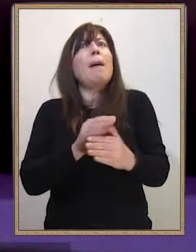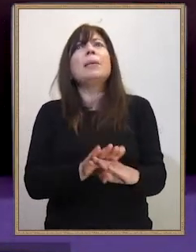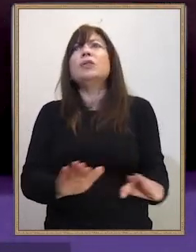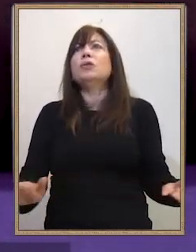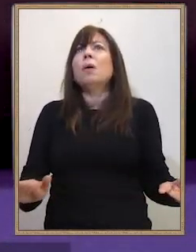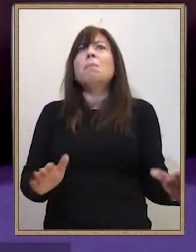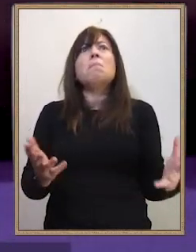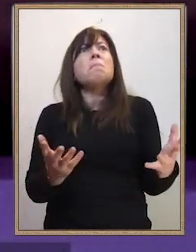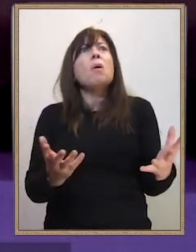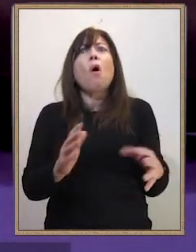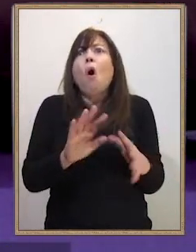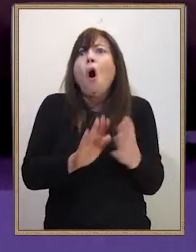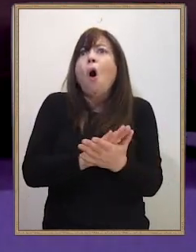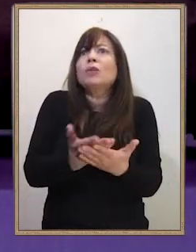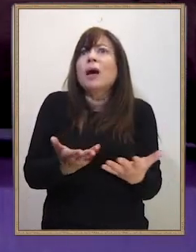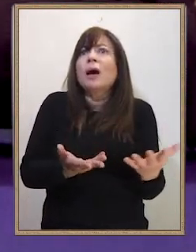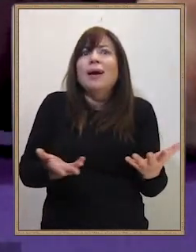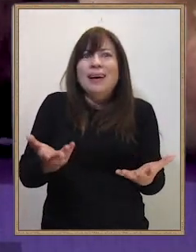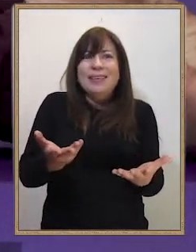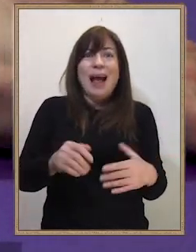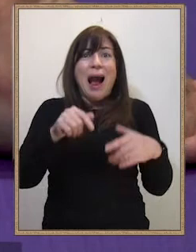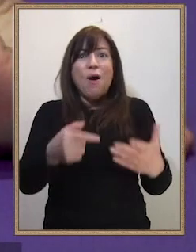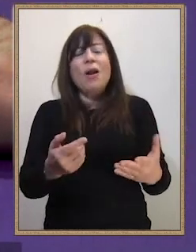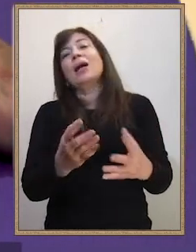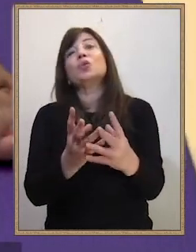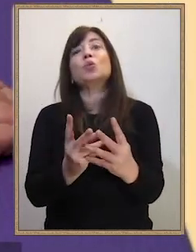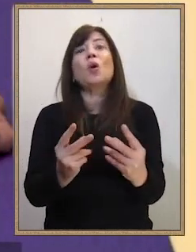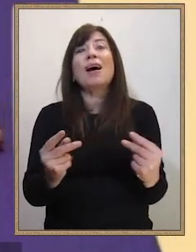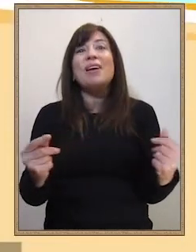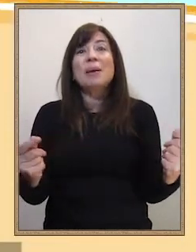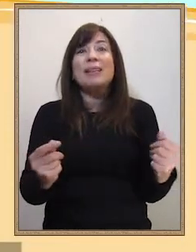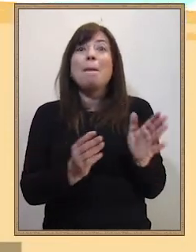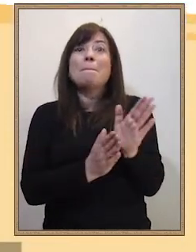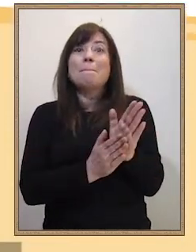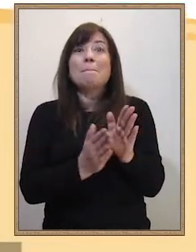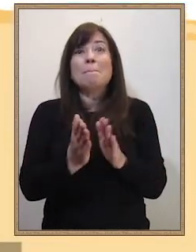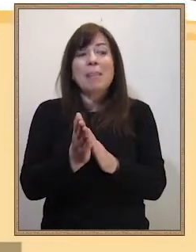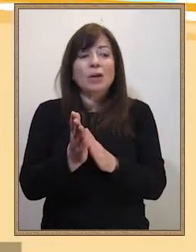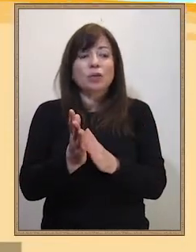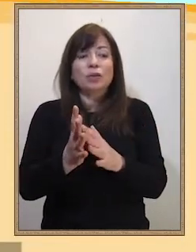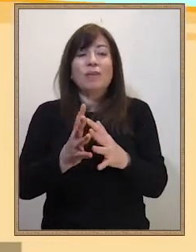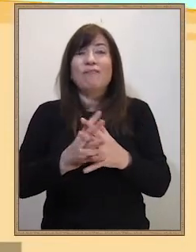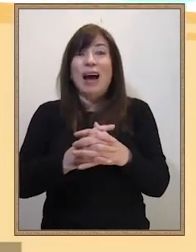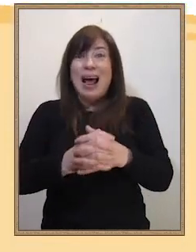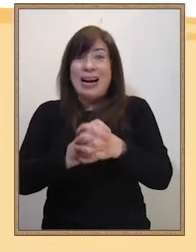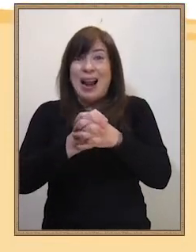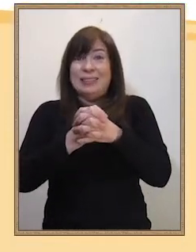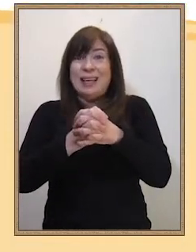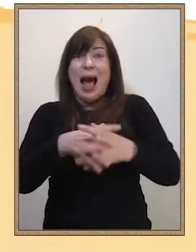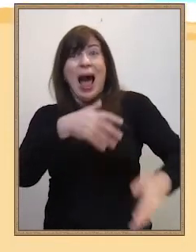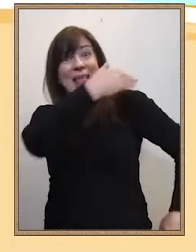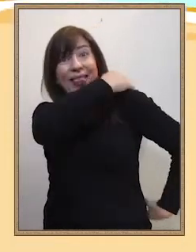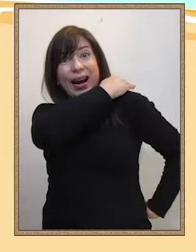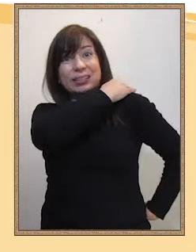ahí, juntitos. Y ahora suavemente mis manos se van a entrelazar y se van